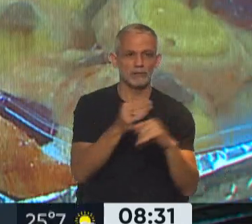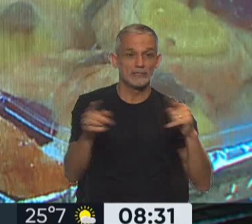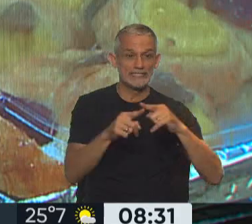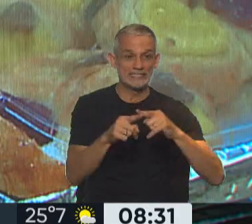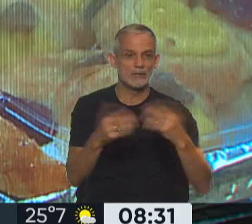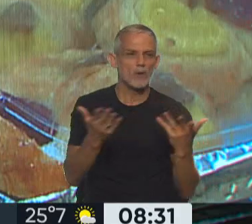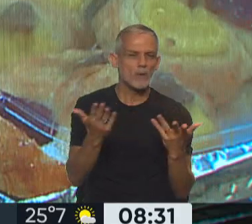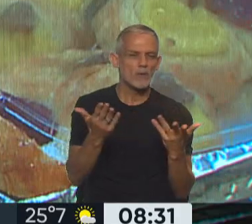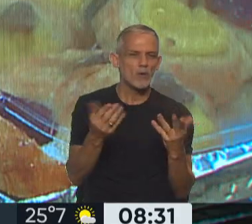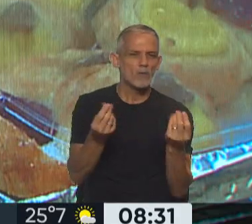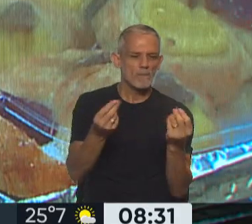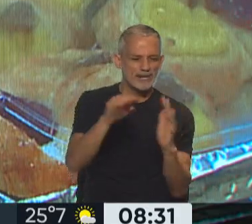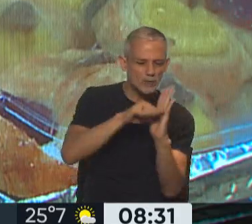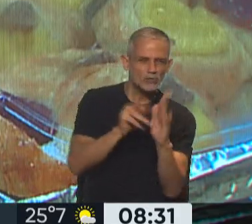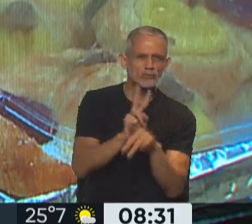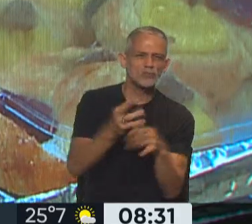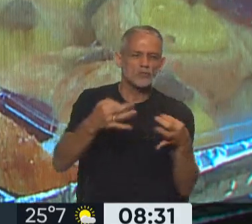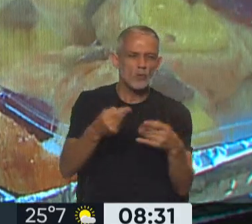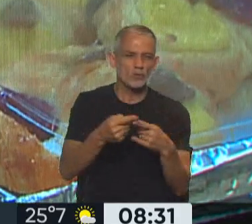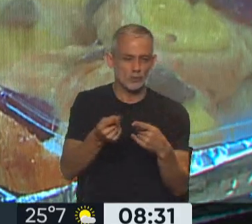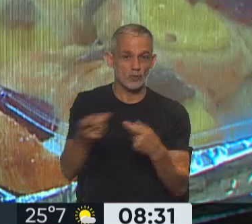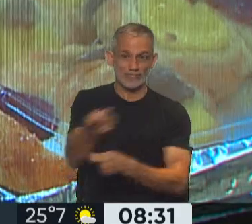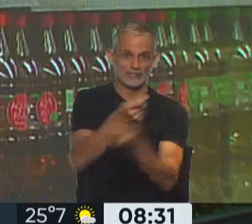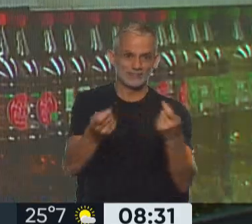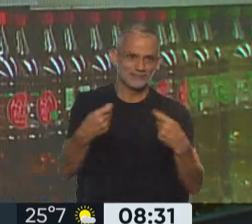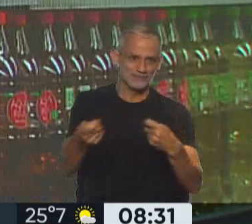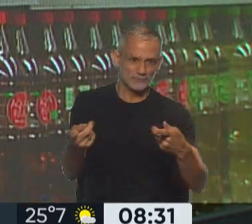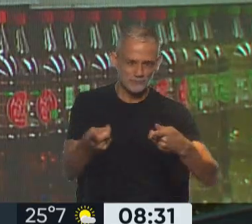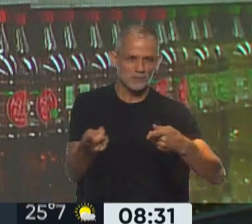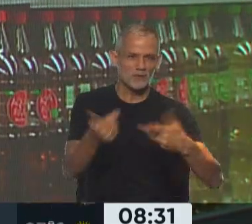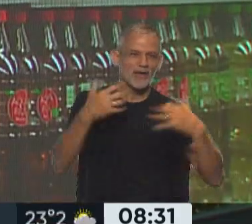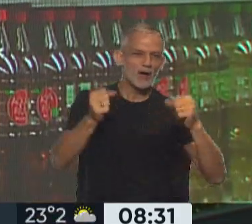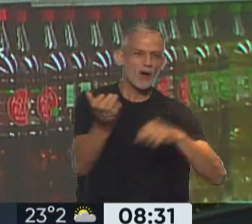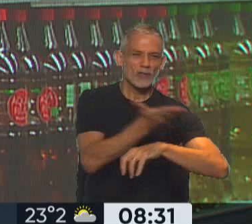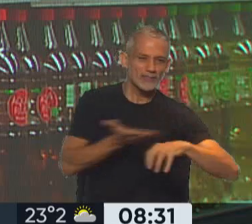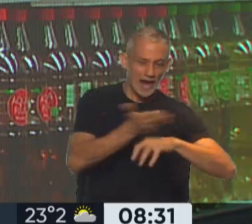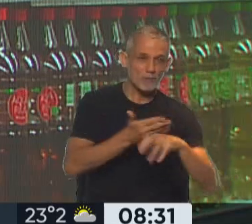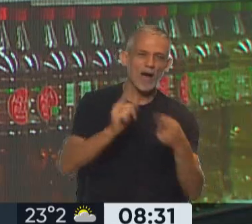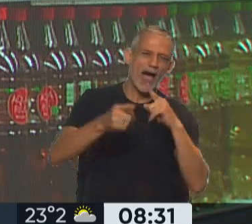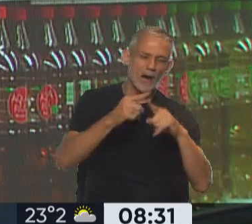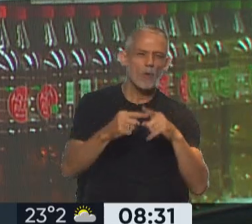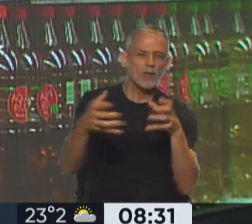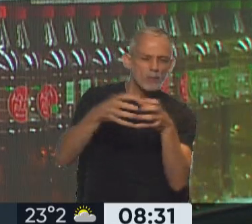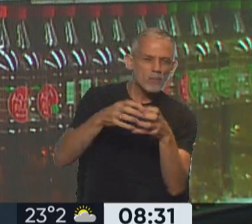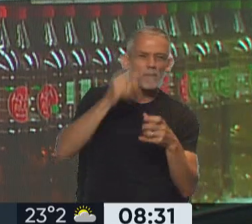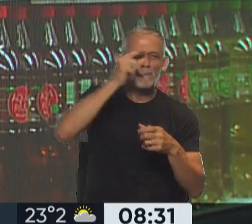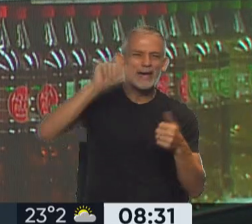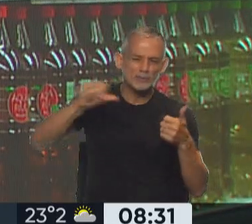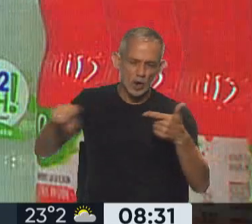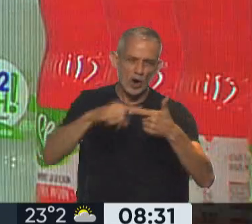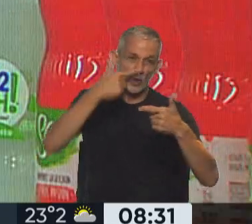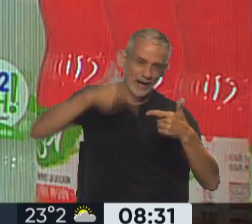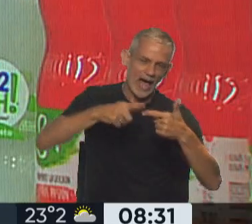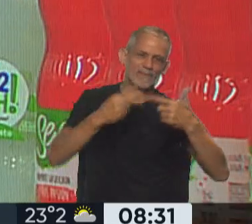difundidos, aquellos que se utilizan para terminar fabricando un producto que encontramos en góndolas, el acuerdo con el sector del petróleo, de